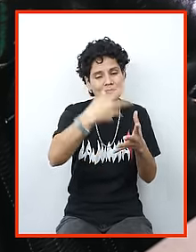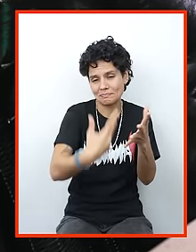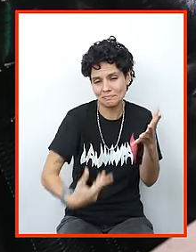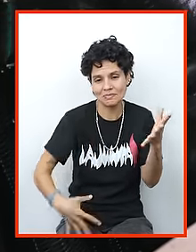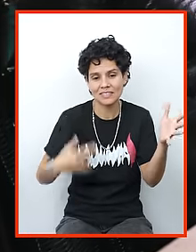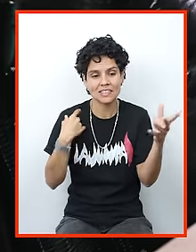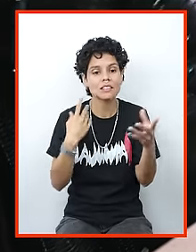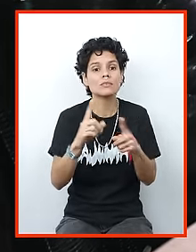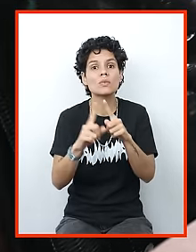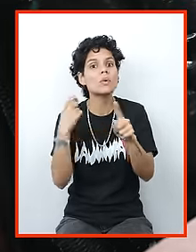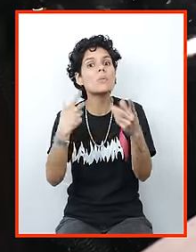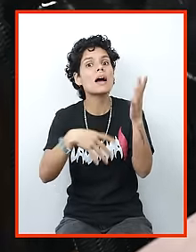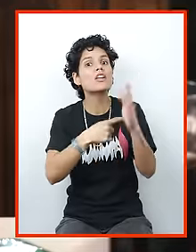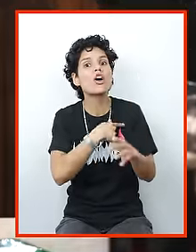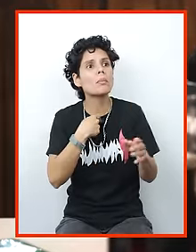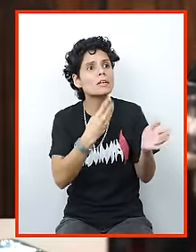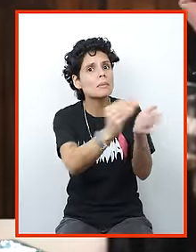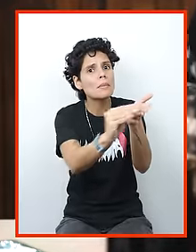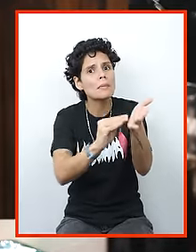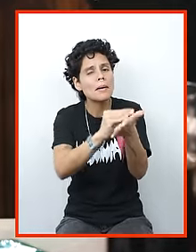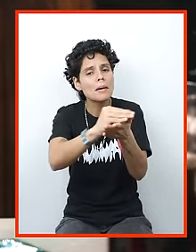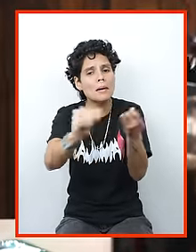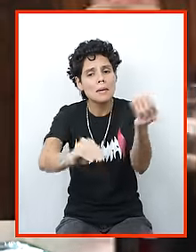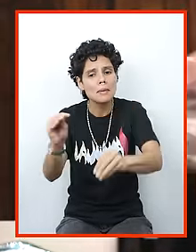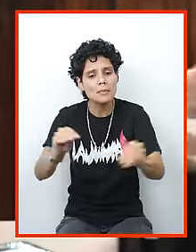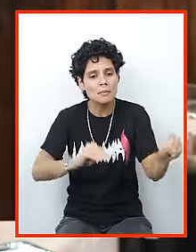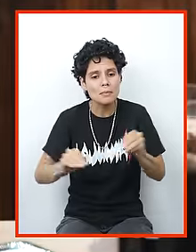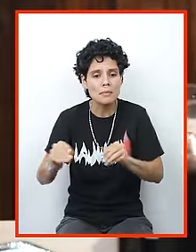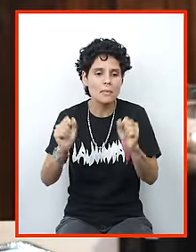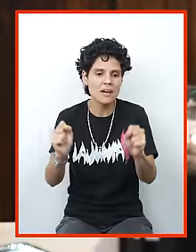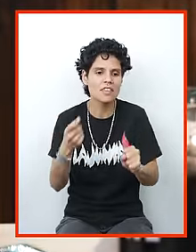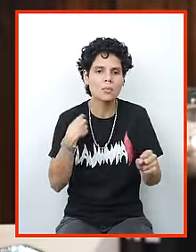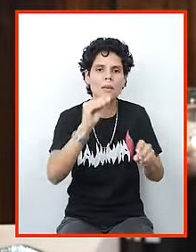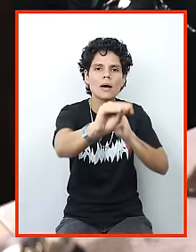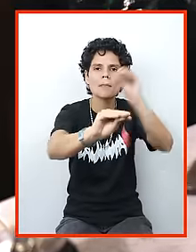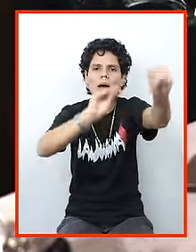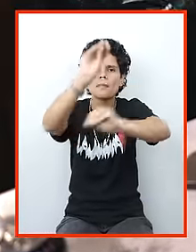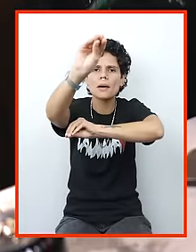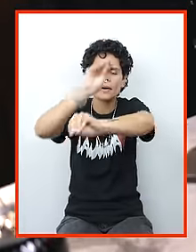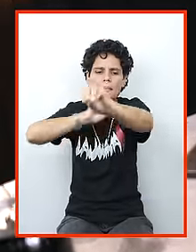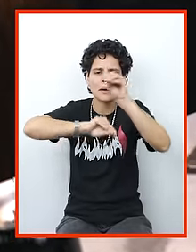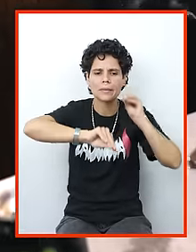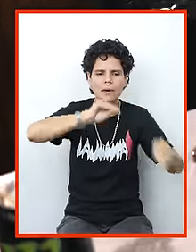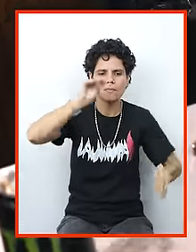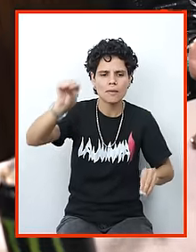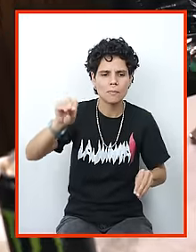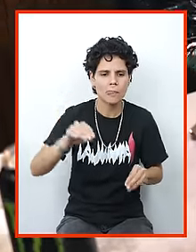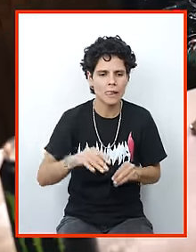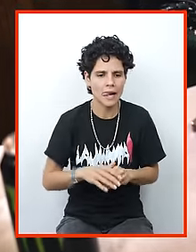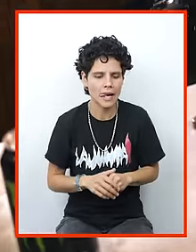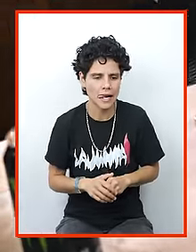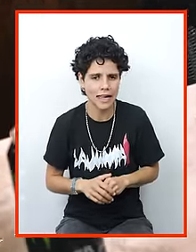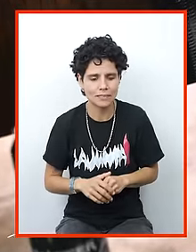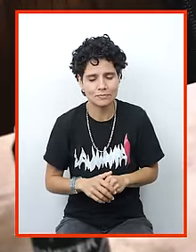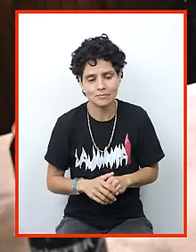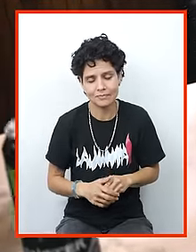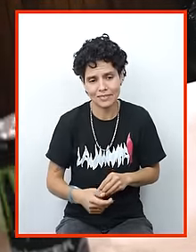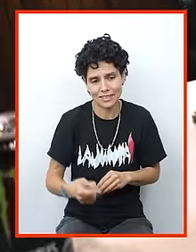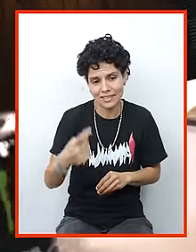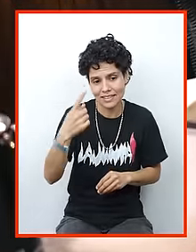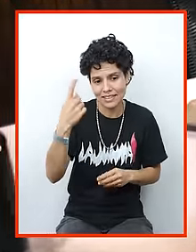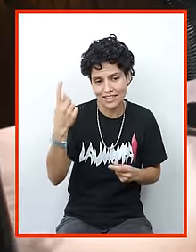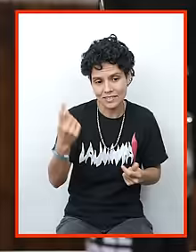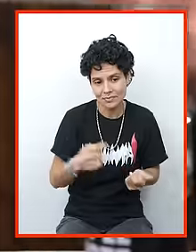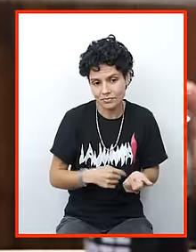Estoy exagerando. ¿Alguna otra referencia? Ponla ahí, que la gusta la mano con él. Mucha pega, ¿no? Lota, Tomé, Coronel, Penco, Lirquena, Lirquena,